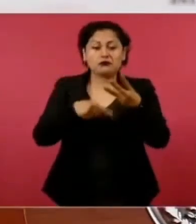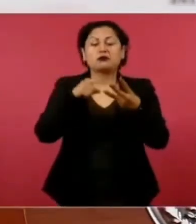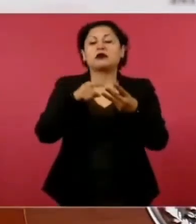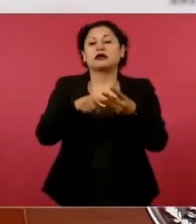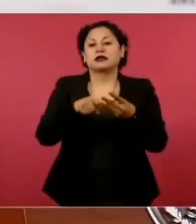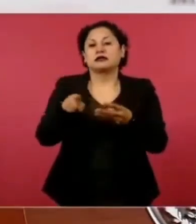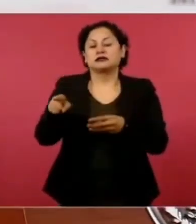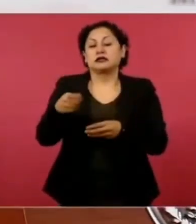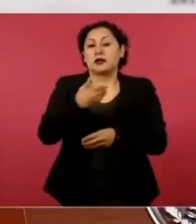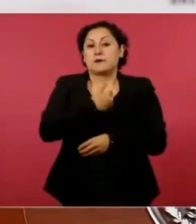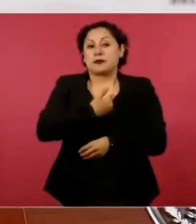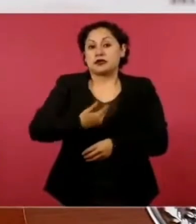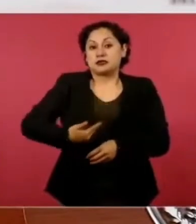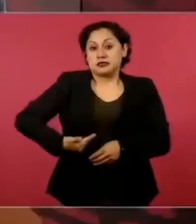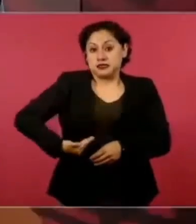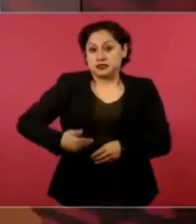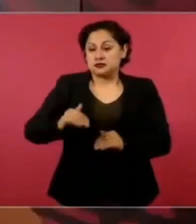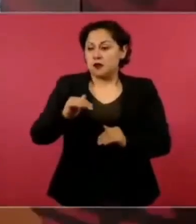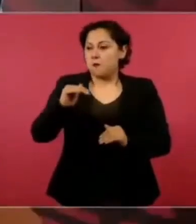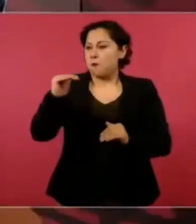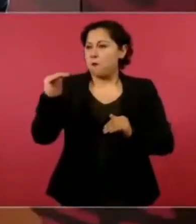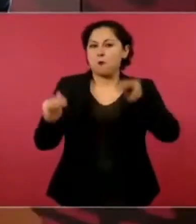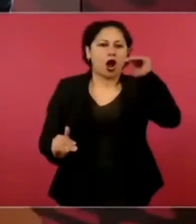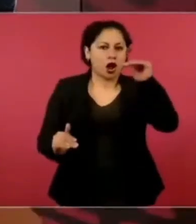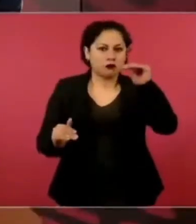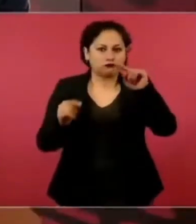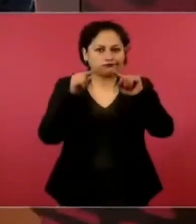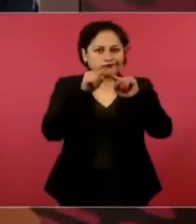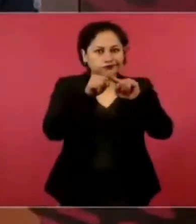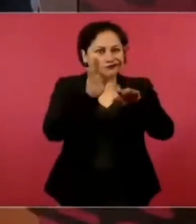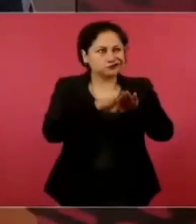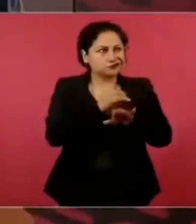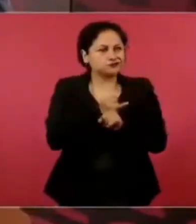al grado de que en una campaña